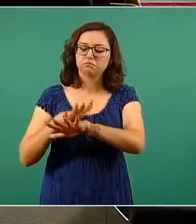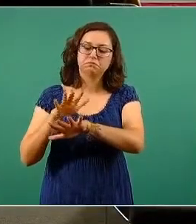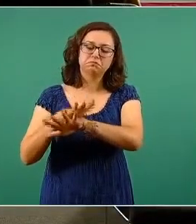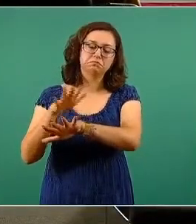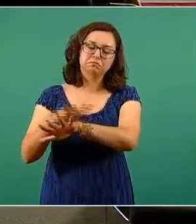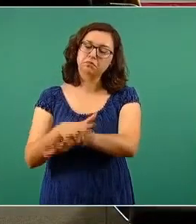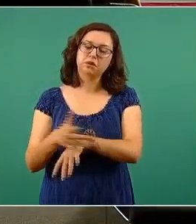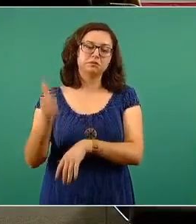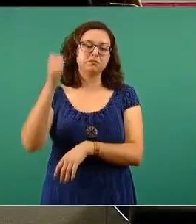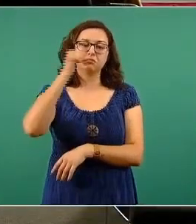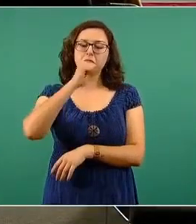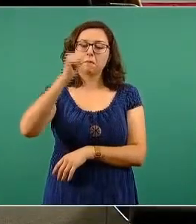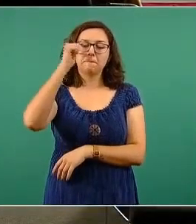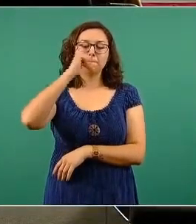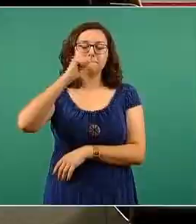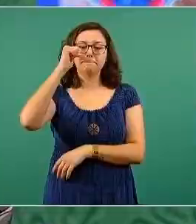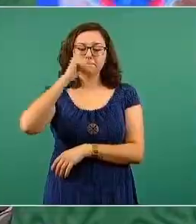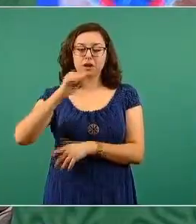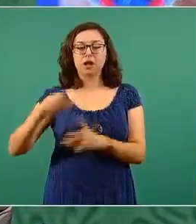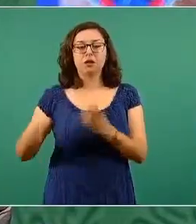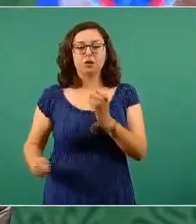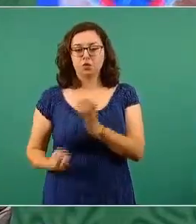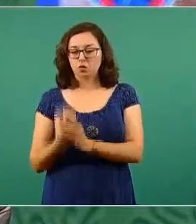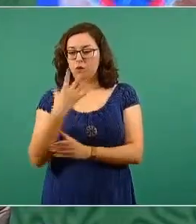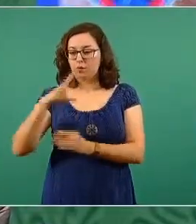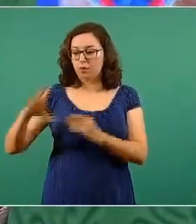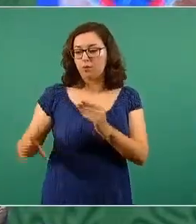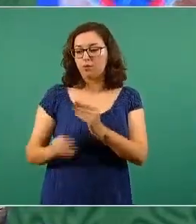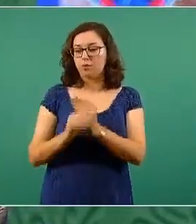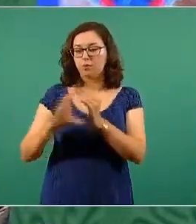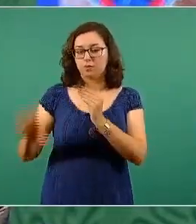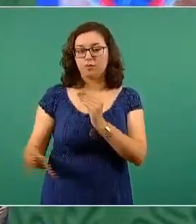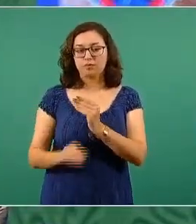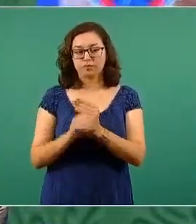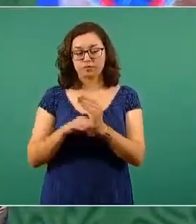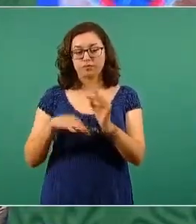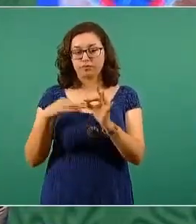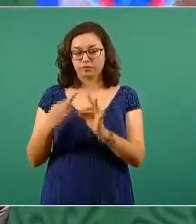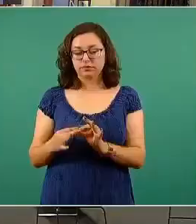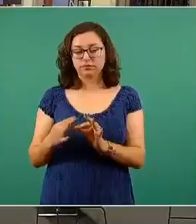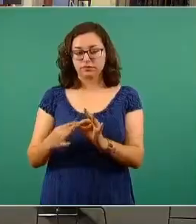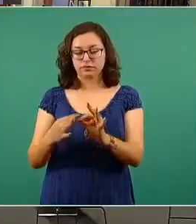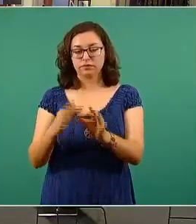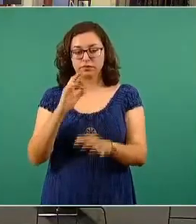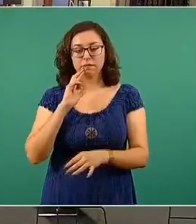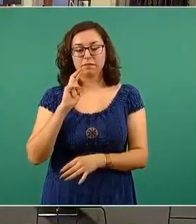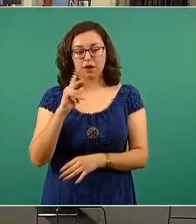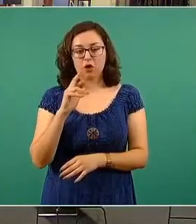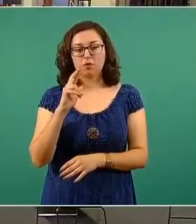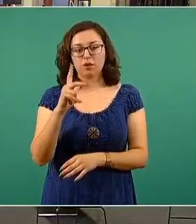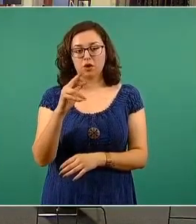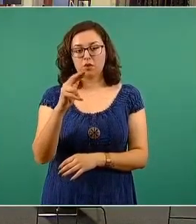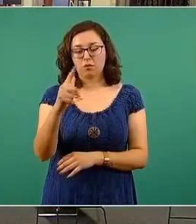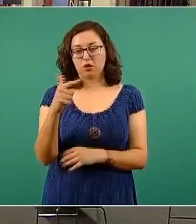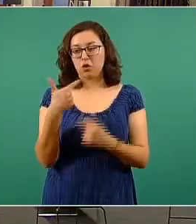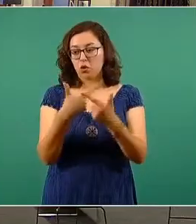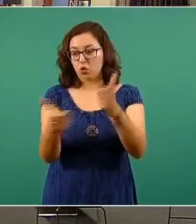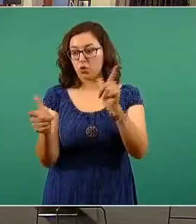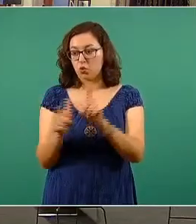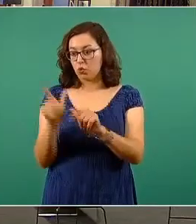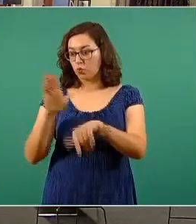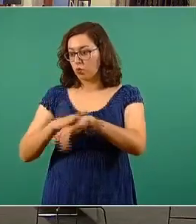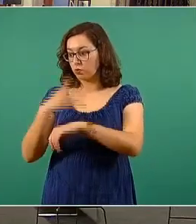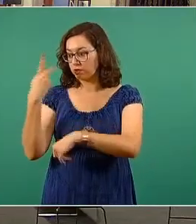obviamente incorporando nuevos elementos para poder hacer siempre la vacunación más eficiente y sobre todo seguir priorizando a estos